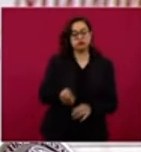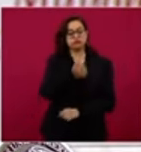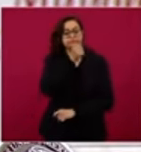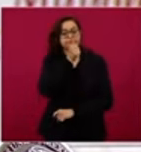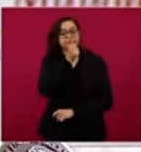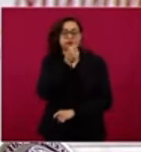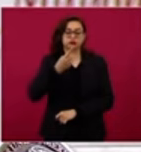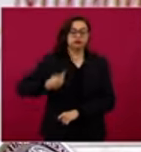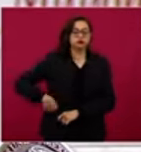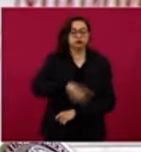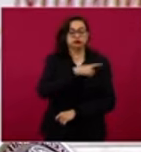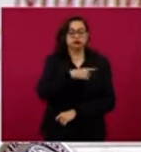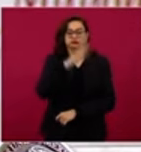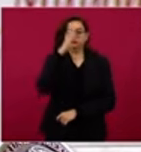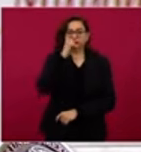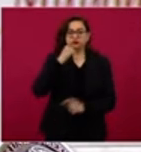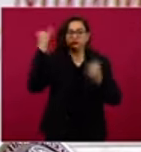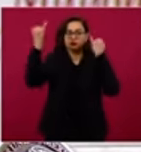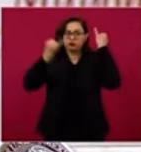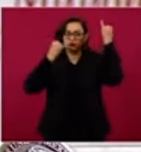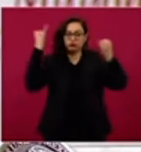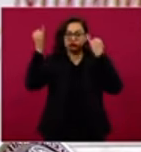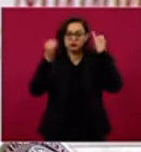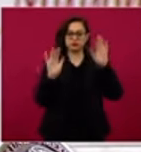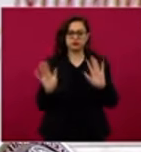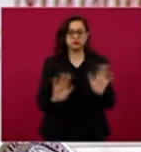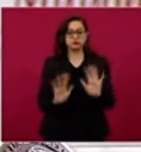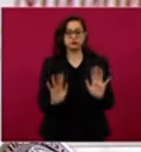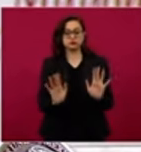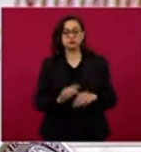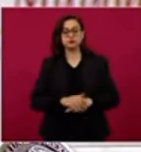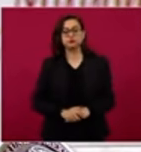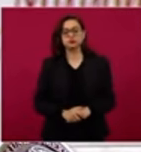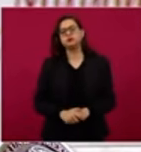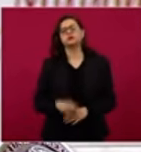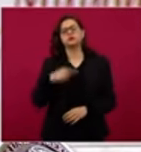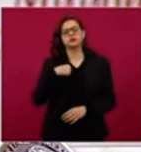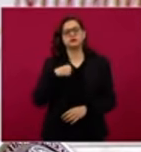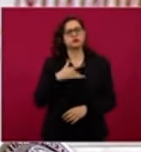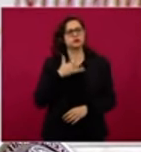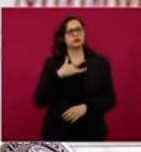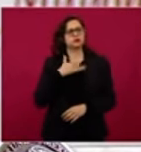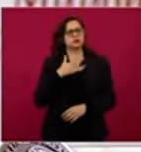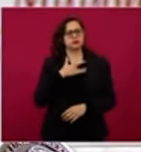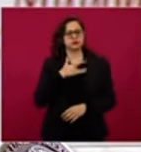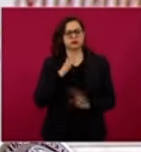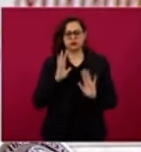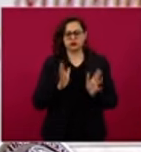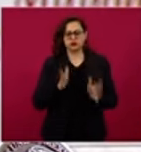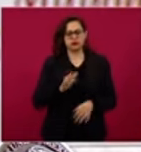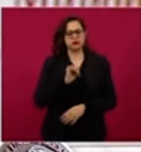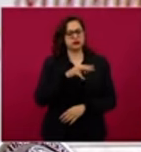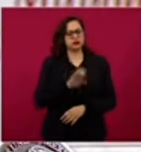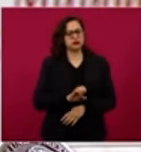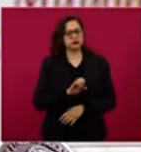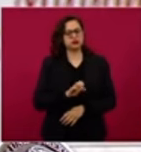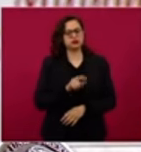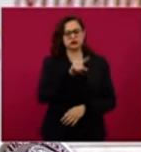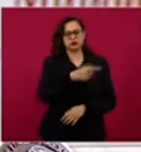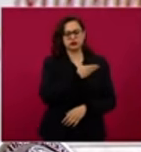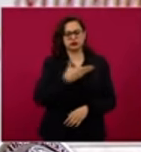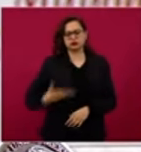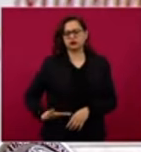adelantar vísperas. Tengo entendido, yo incluso lo platiqué con el presidente del INE, con el doctor